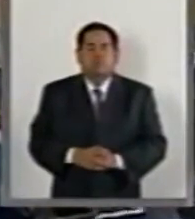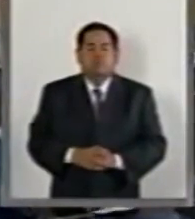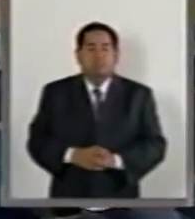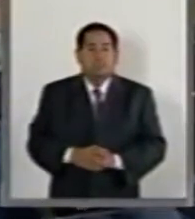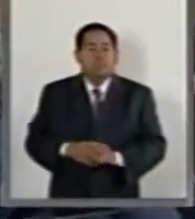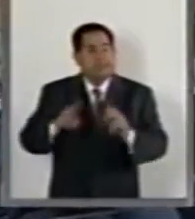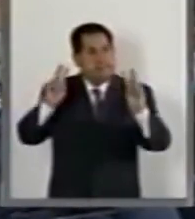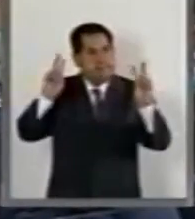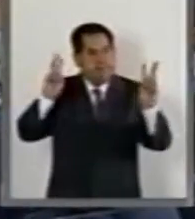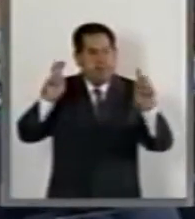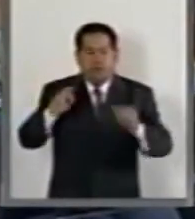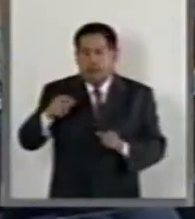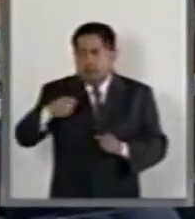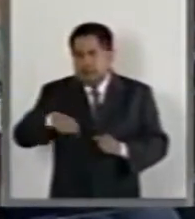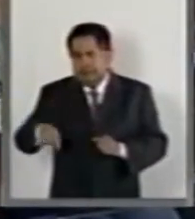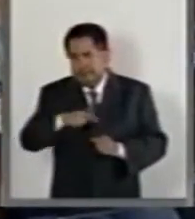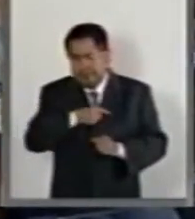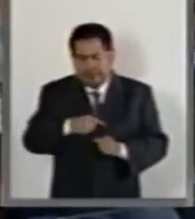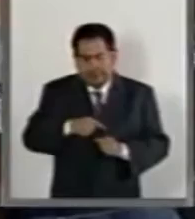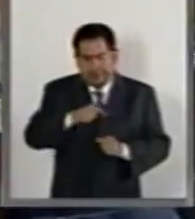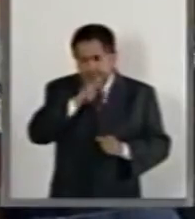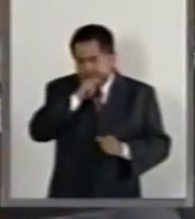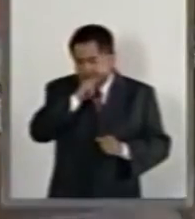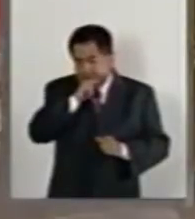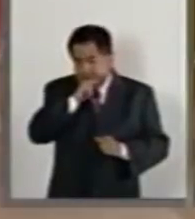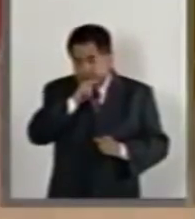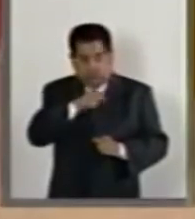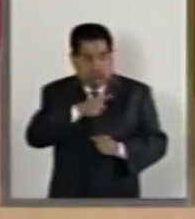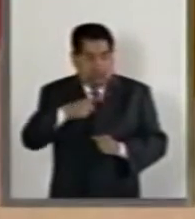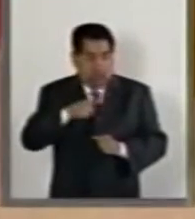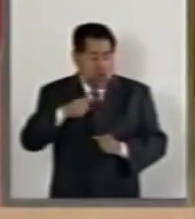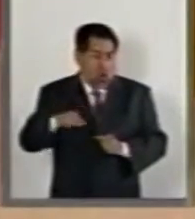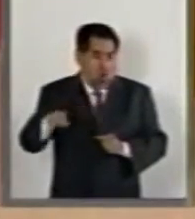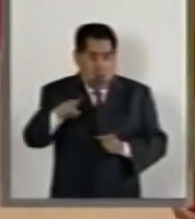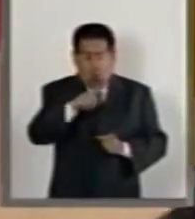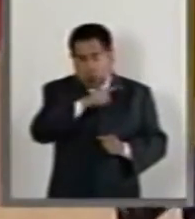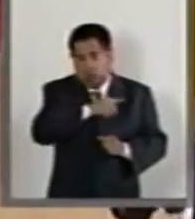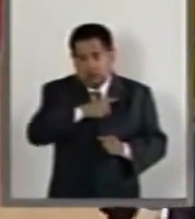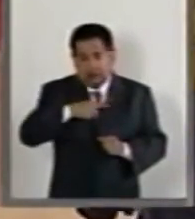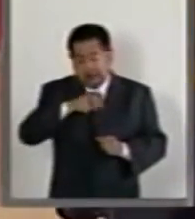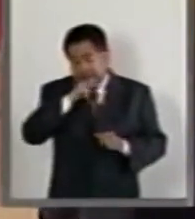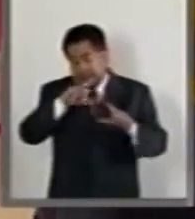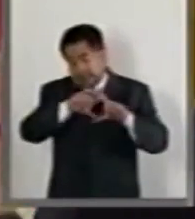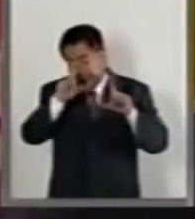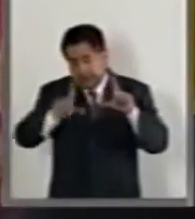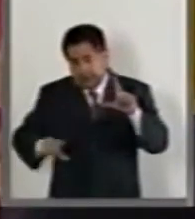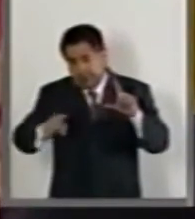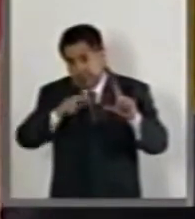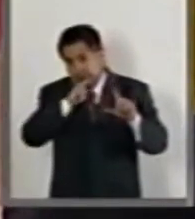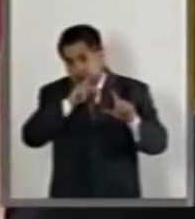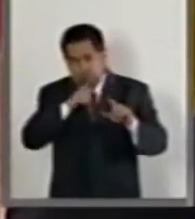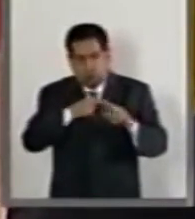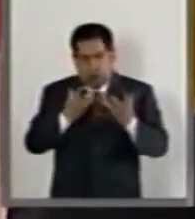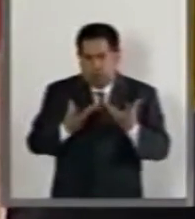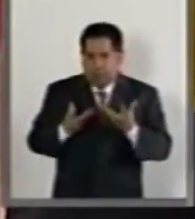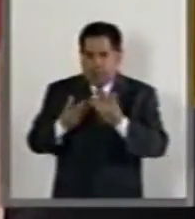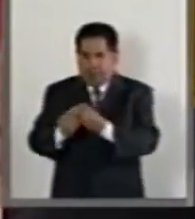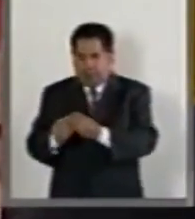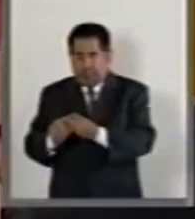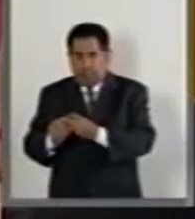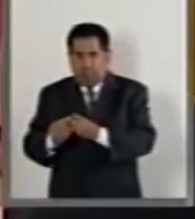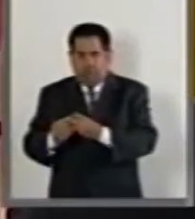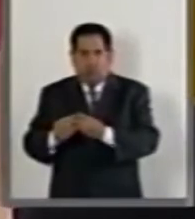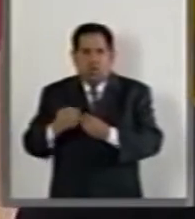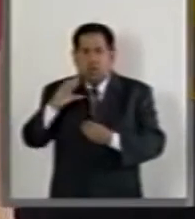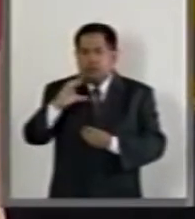tema que preocupa y nos debe preocupar a México como Estado parte de la Convención